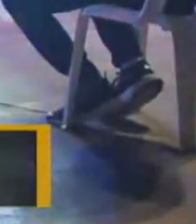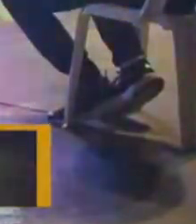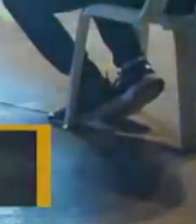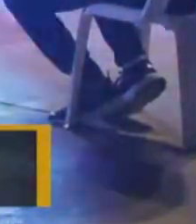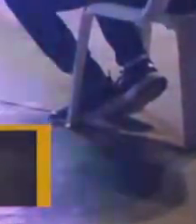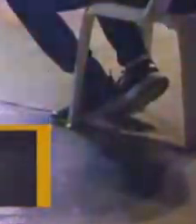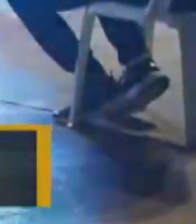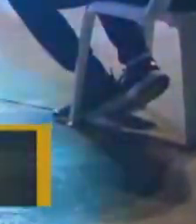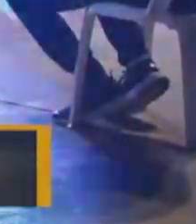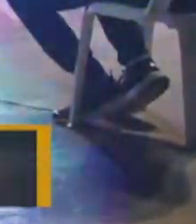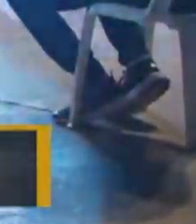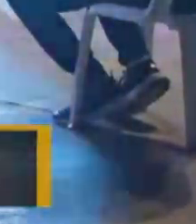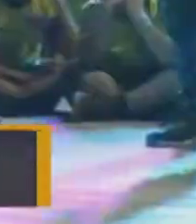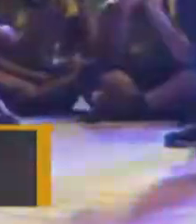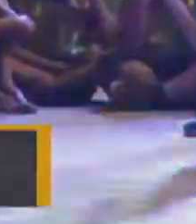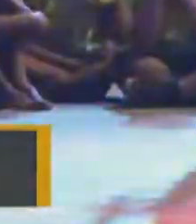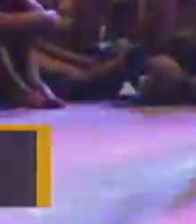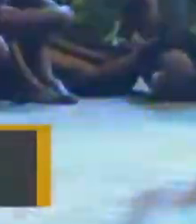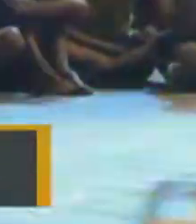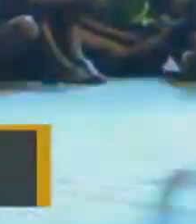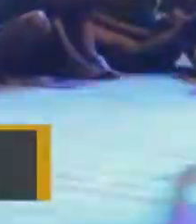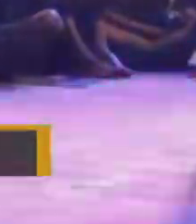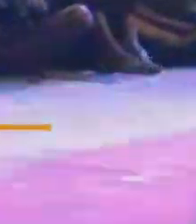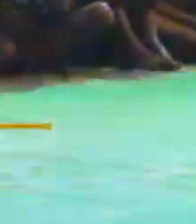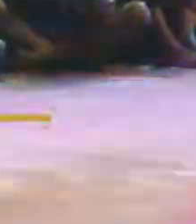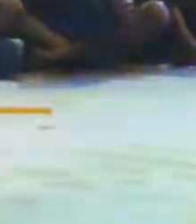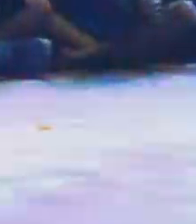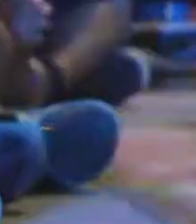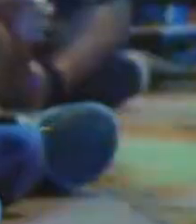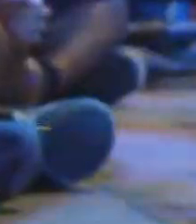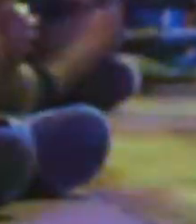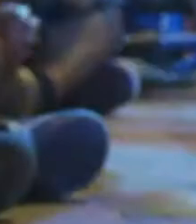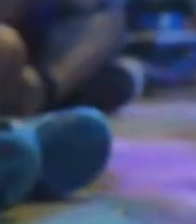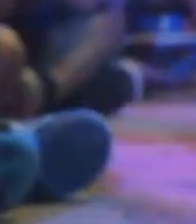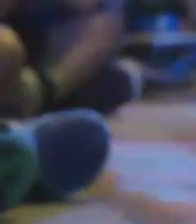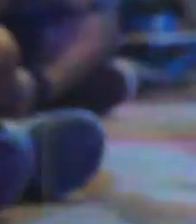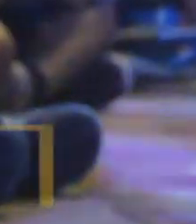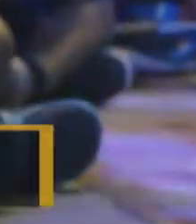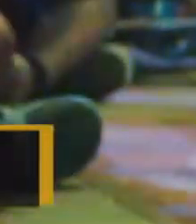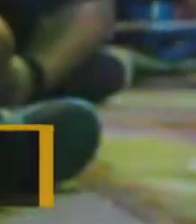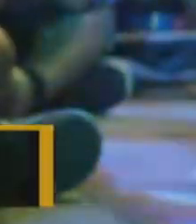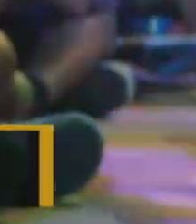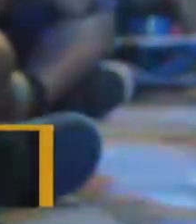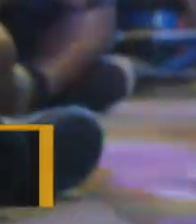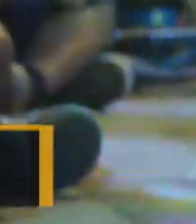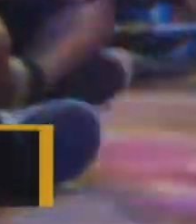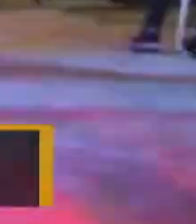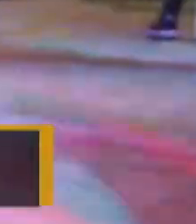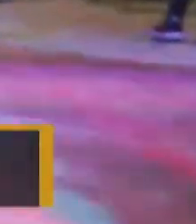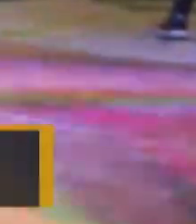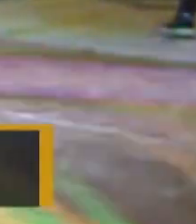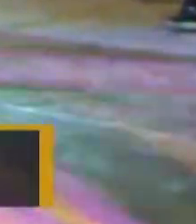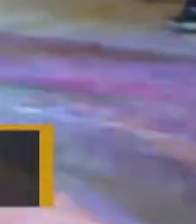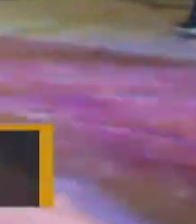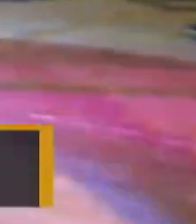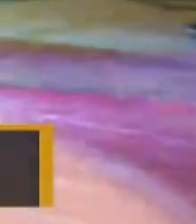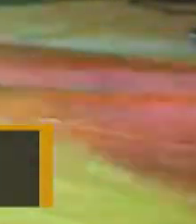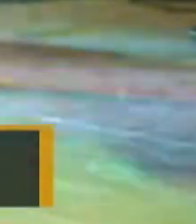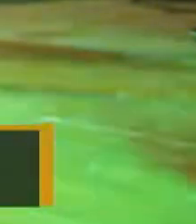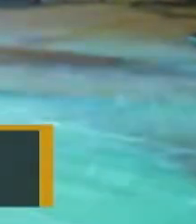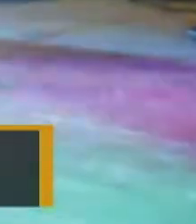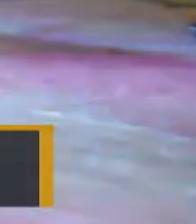Niños, jóvenes y adultos disfrutaron del festival de danza que se desarrolló en el barrio 9 de Abril. Esa actividad buscaba la muestra